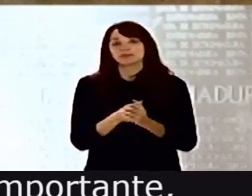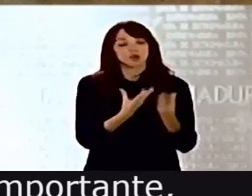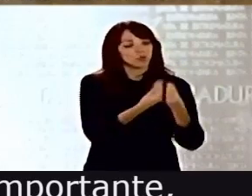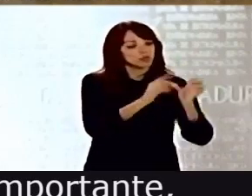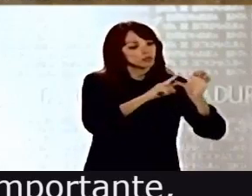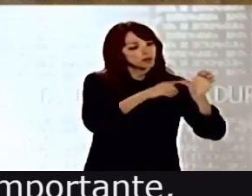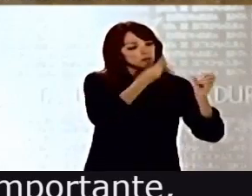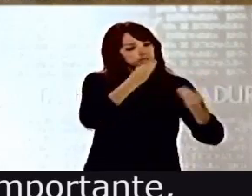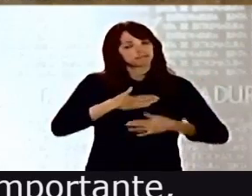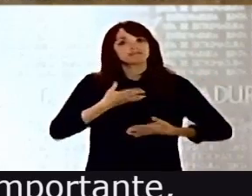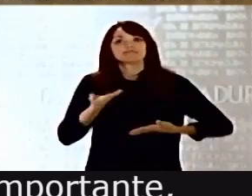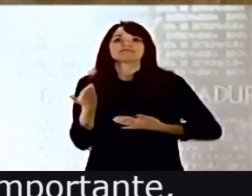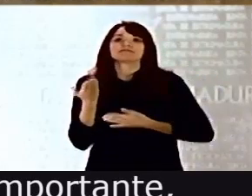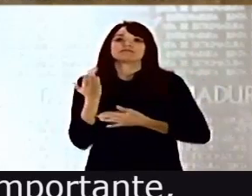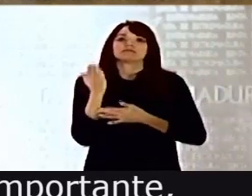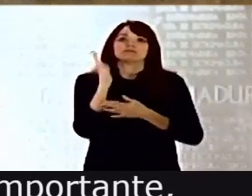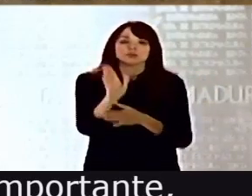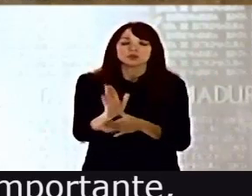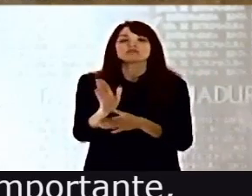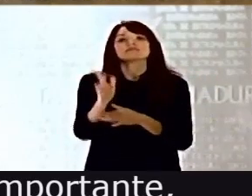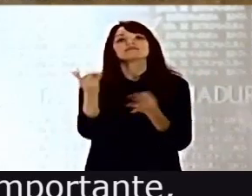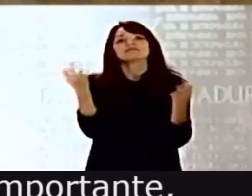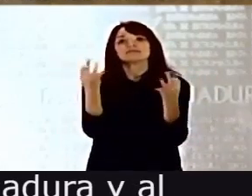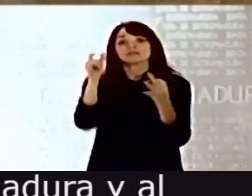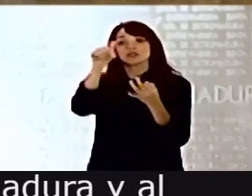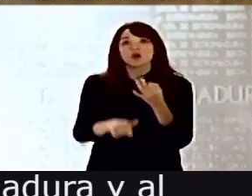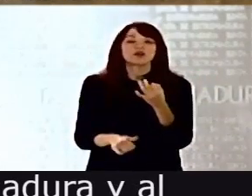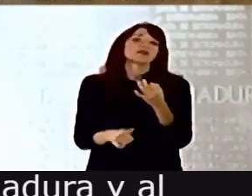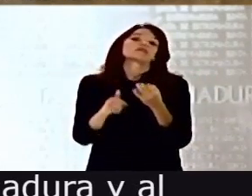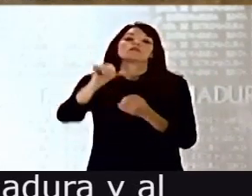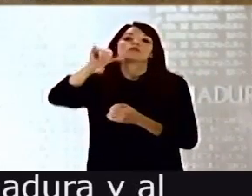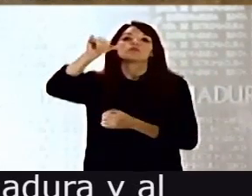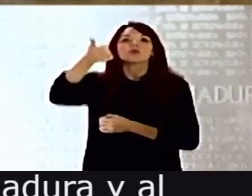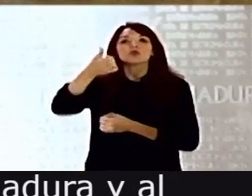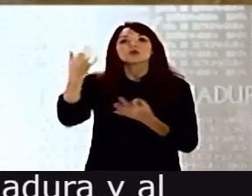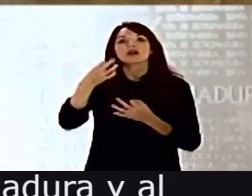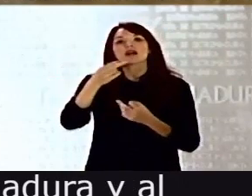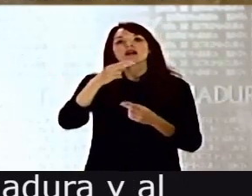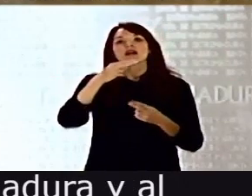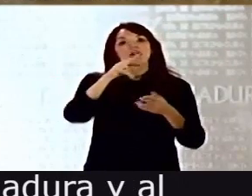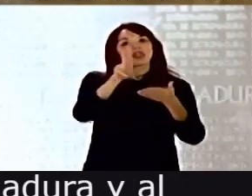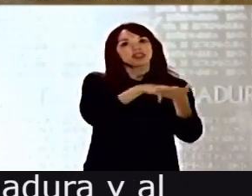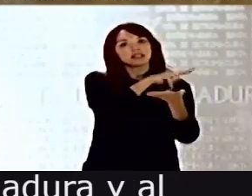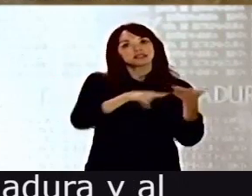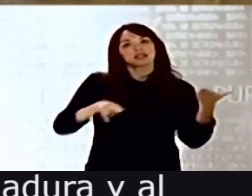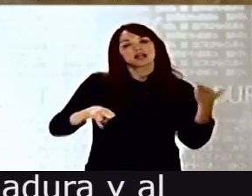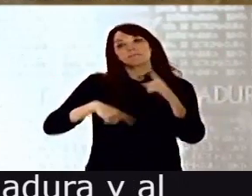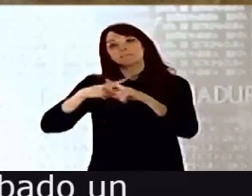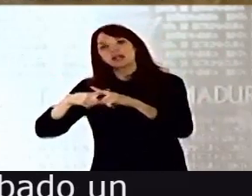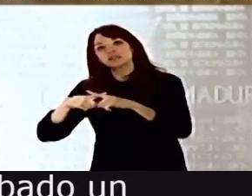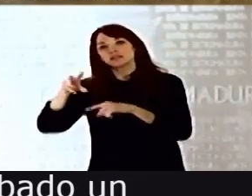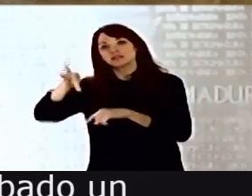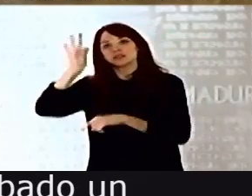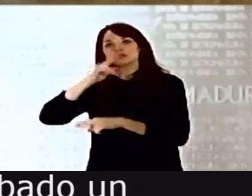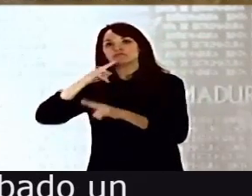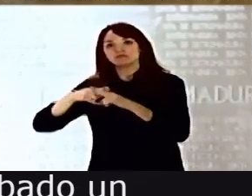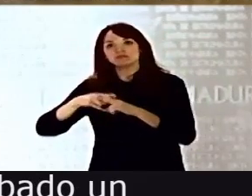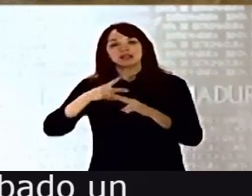de Extremadura y al conjunto de los ciudadanos que hoy hemos aprobado un cese y un nombramiento. El cese de nuestro interventor